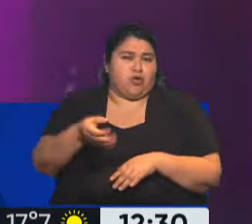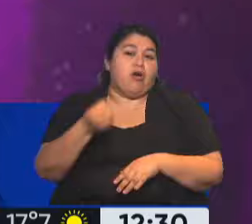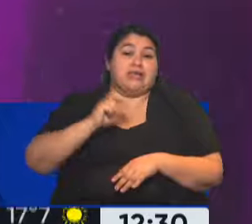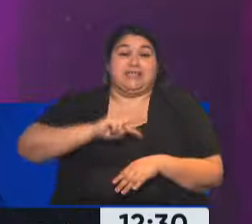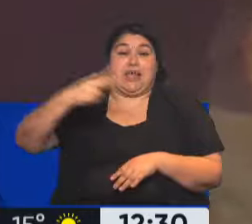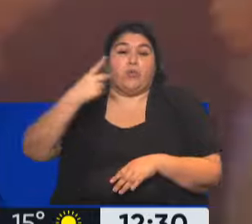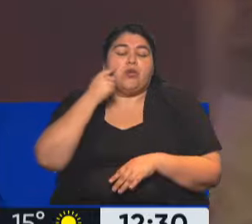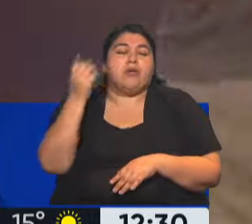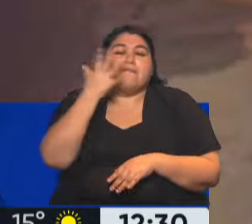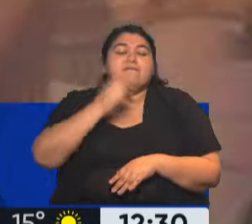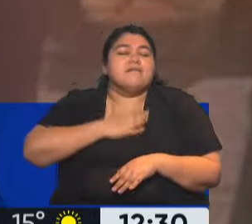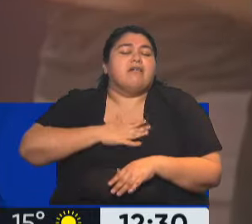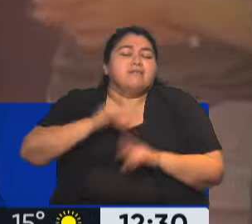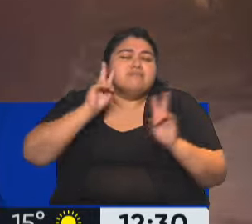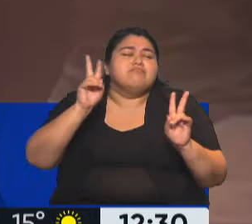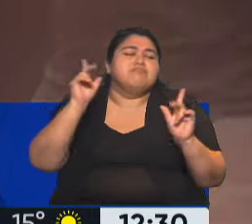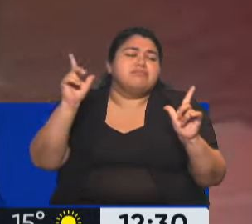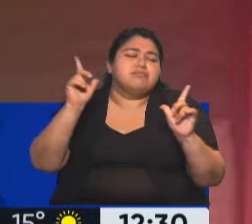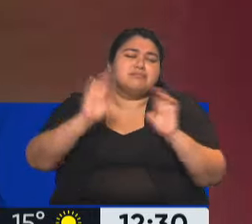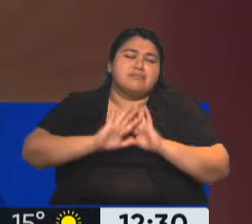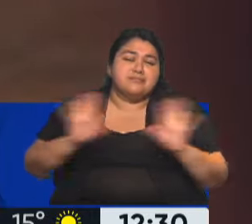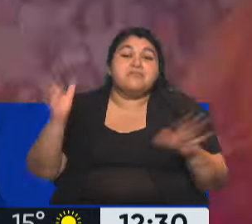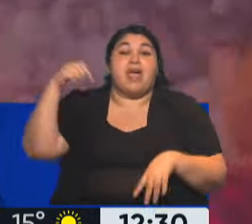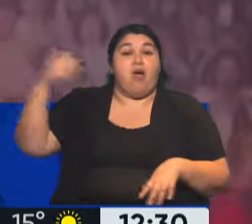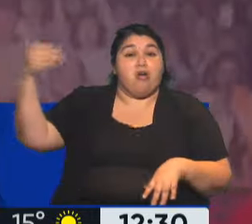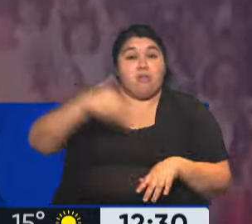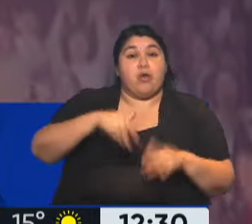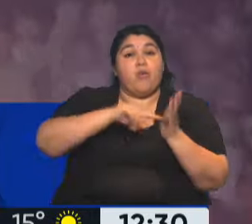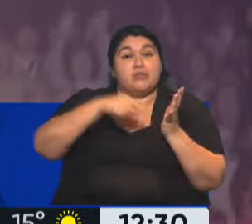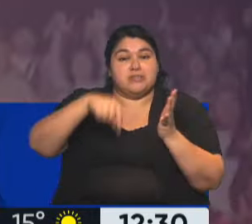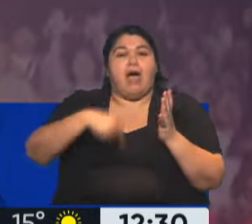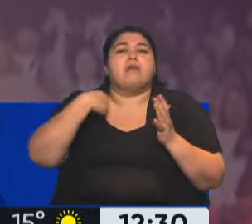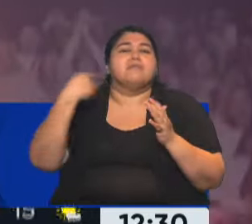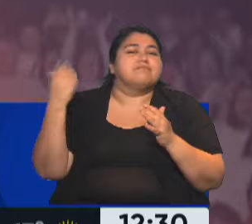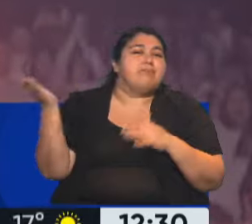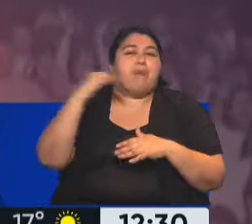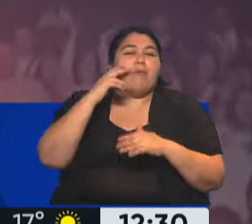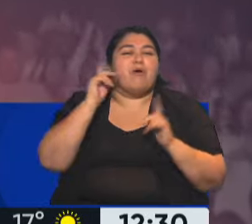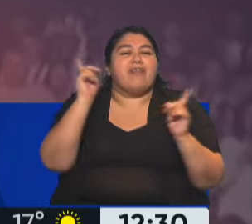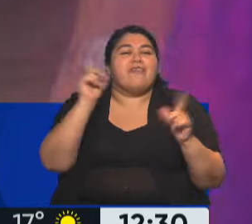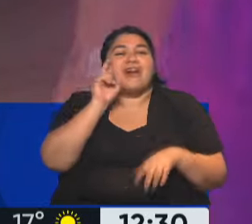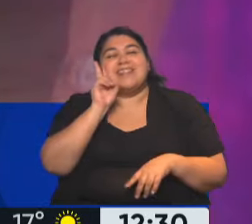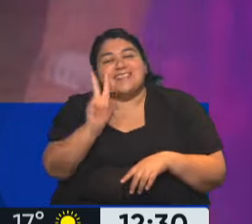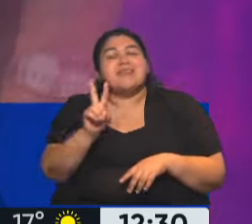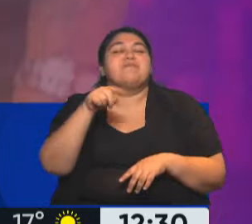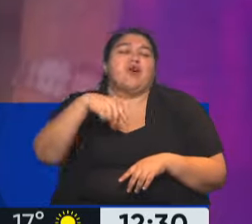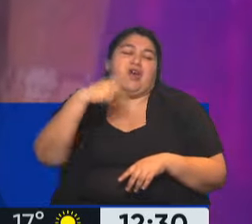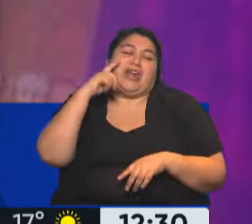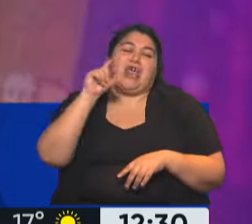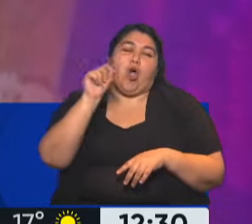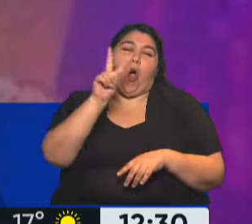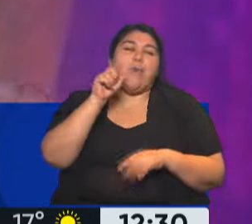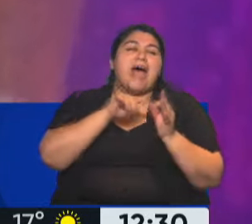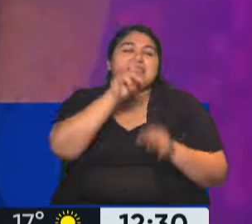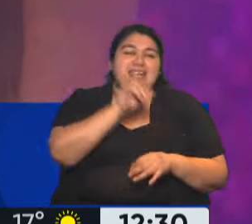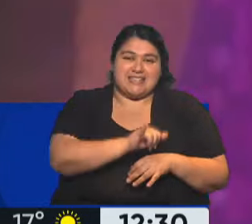gustó tanto, se divirtió tanto, que viniendo a Buenos Aires ahora, después de la final, dijo, vamos a divertirnos. Como ves, Nico Vázquez lo hizo subir, por